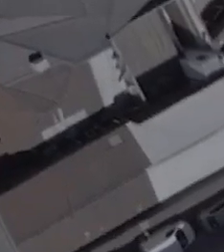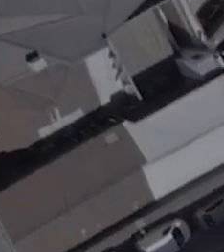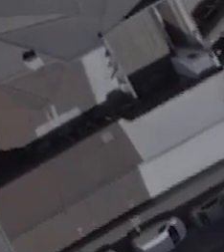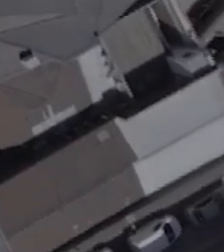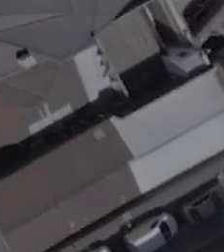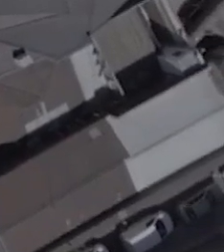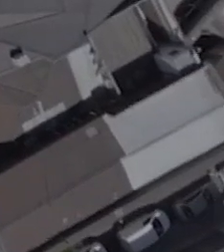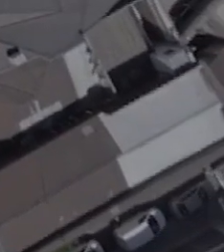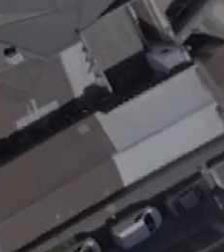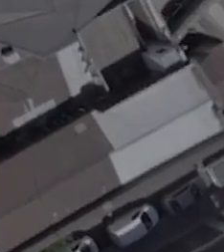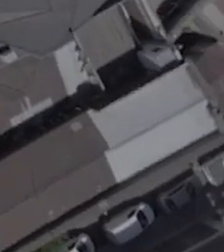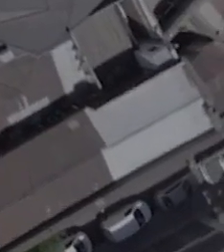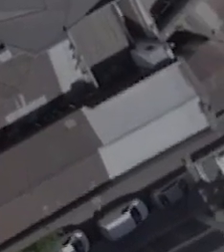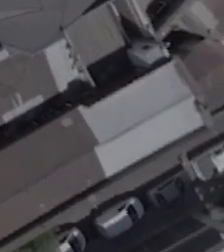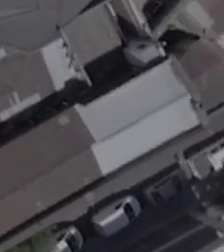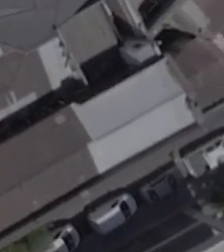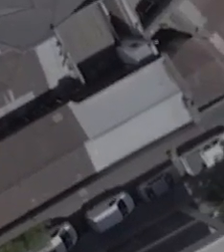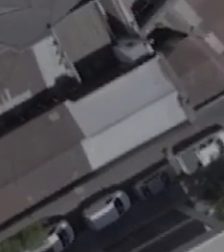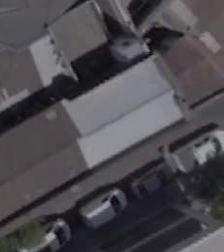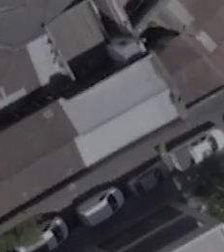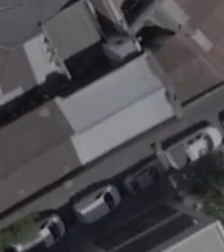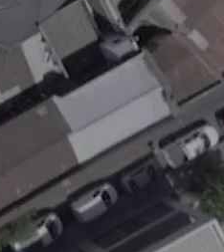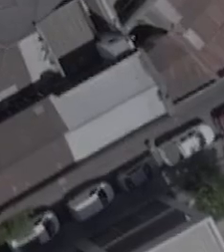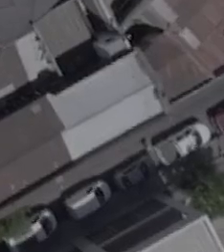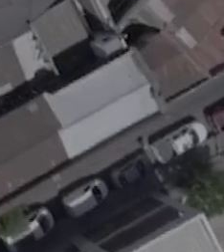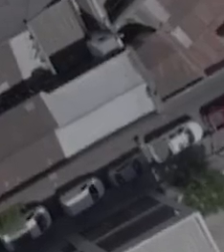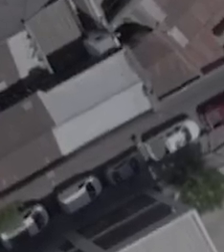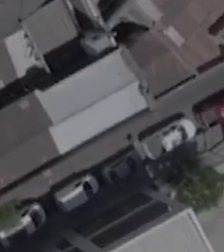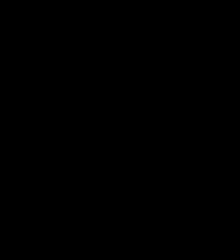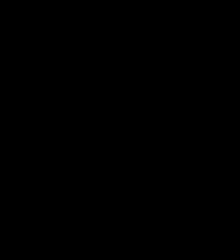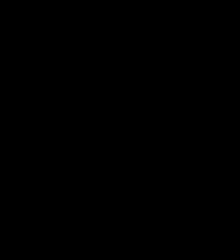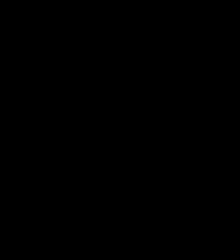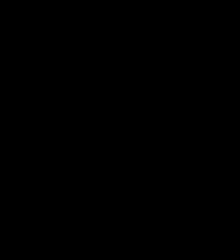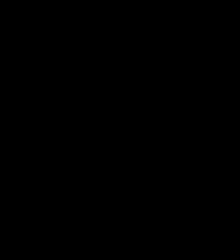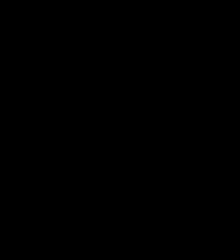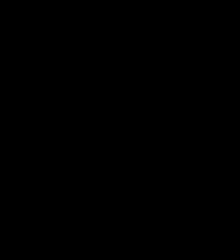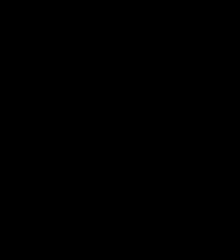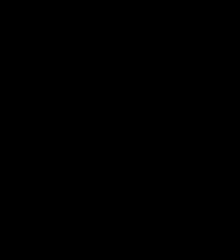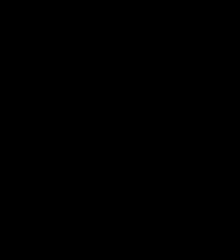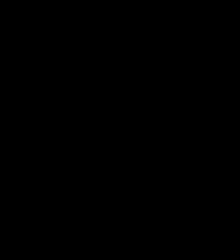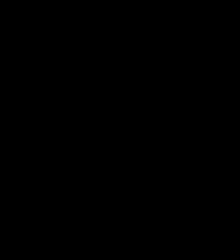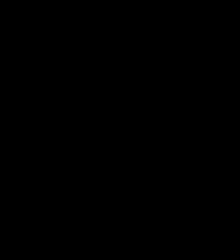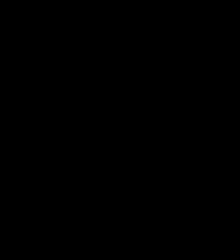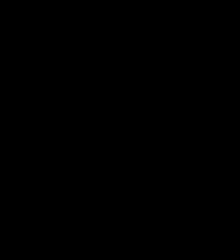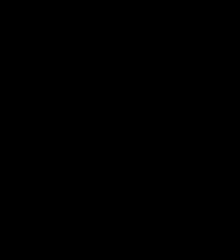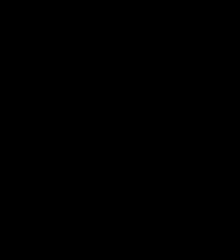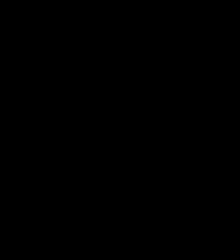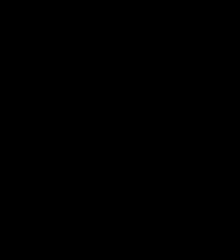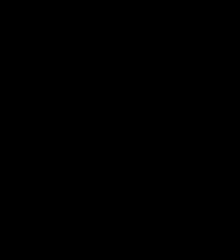las 10:45 de la noche, aquí en 13, Costa Rica Televisión.